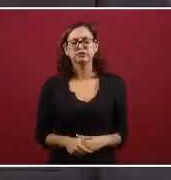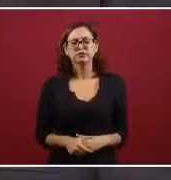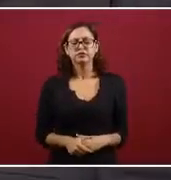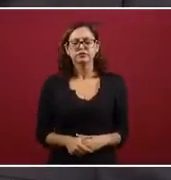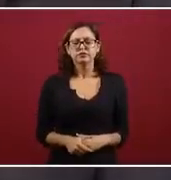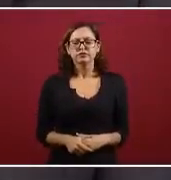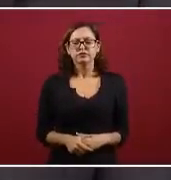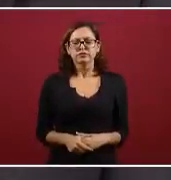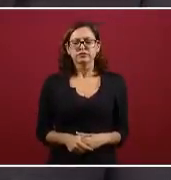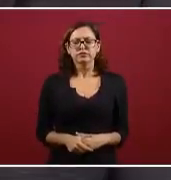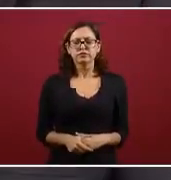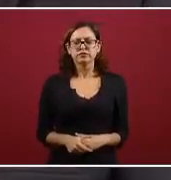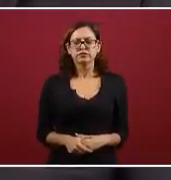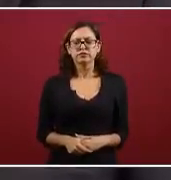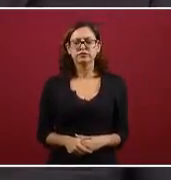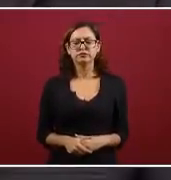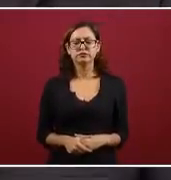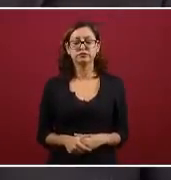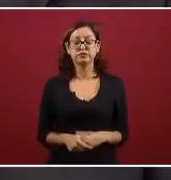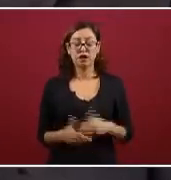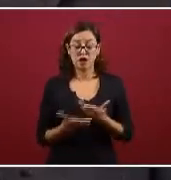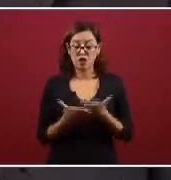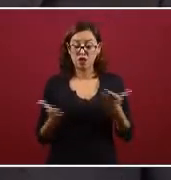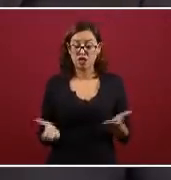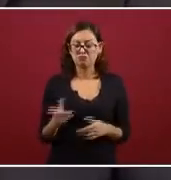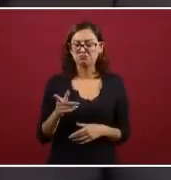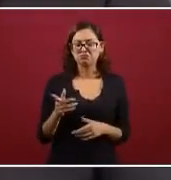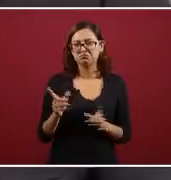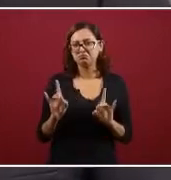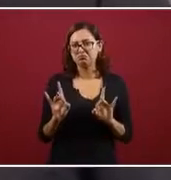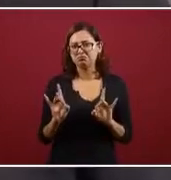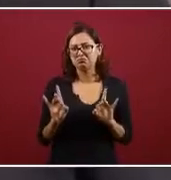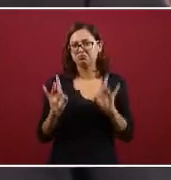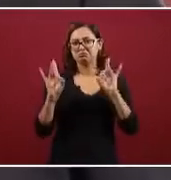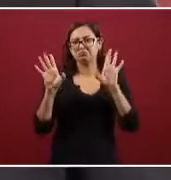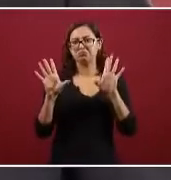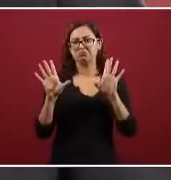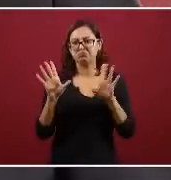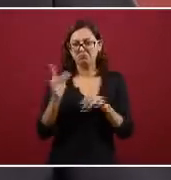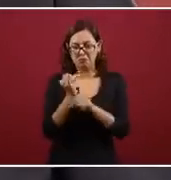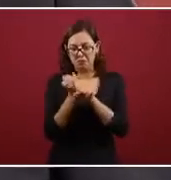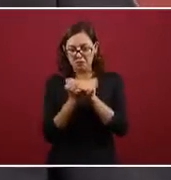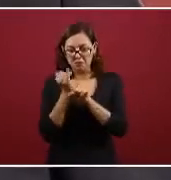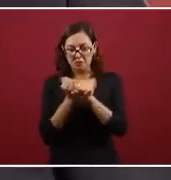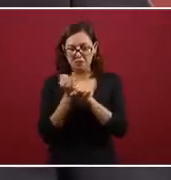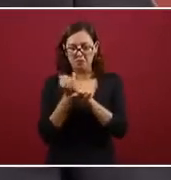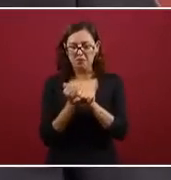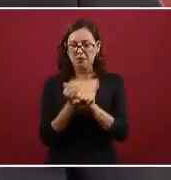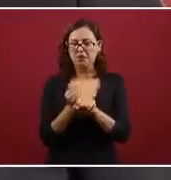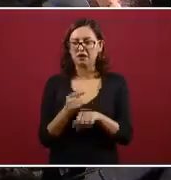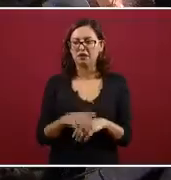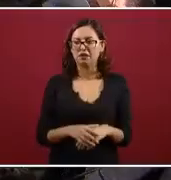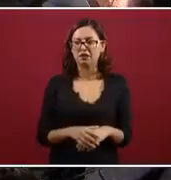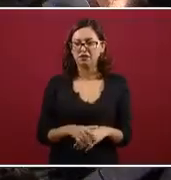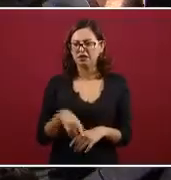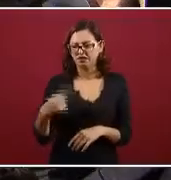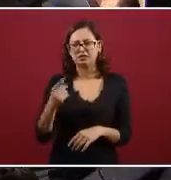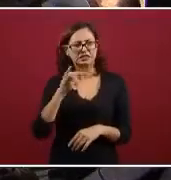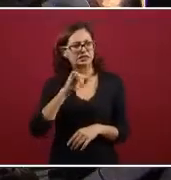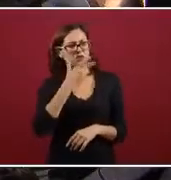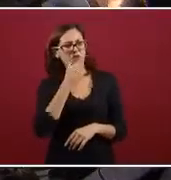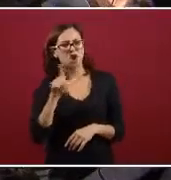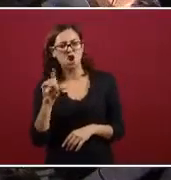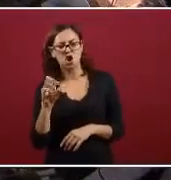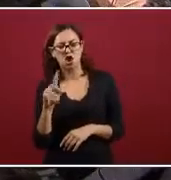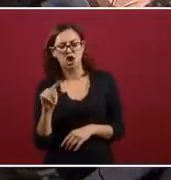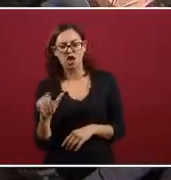investigación que dio origen a esta averiguación que se tiene